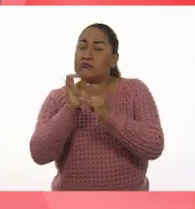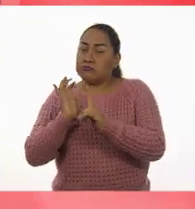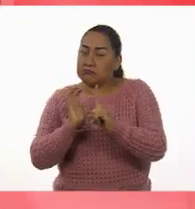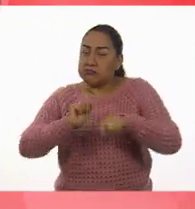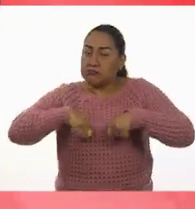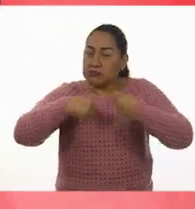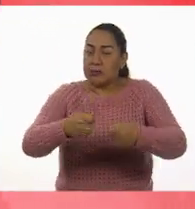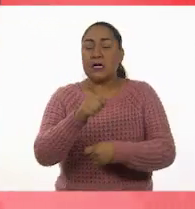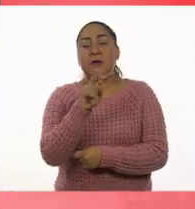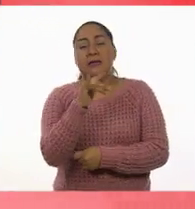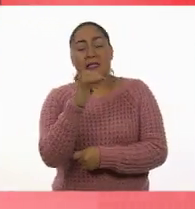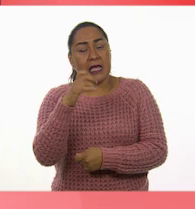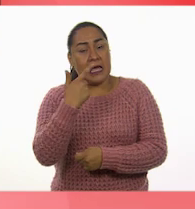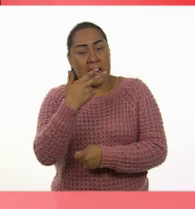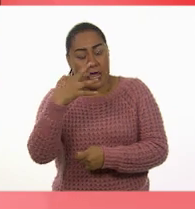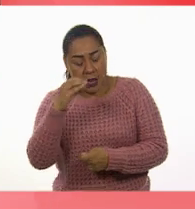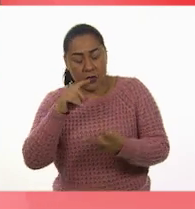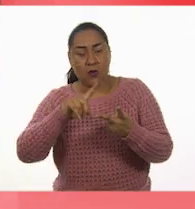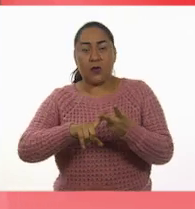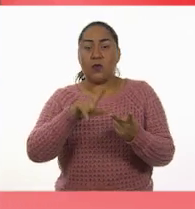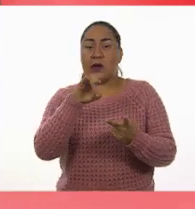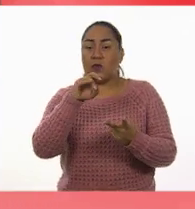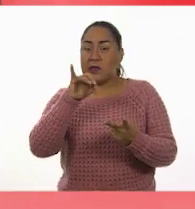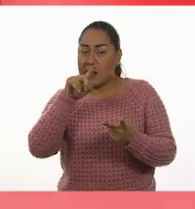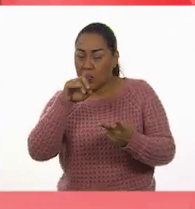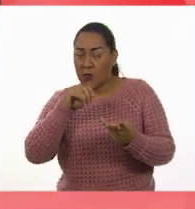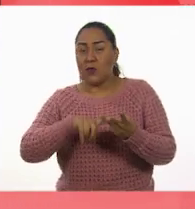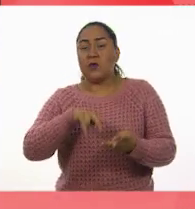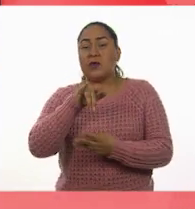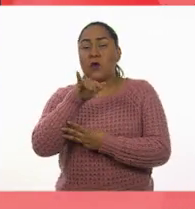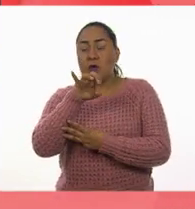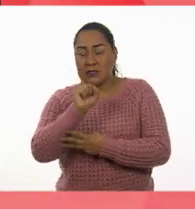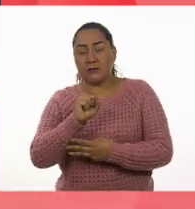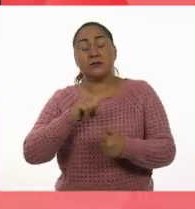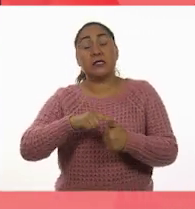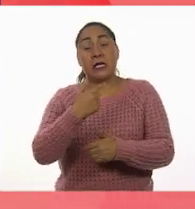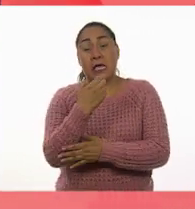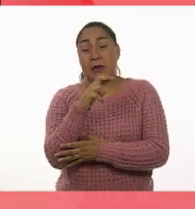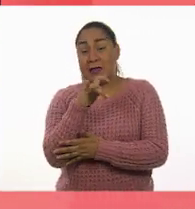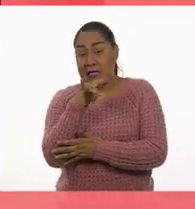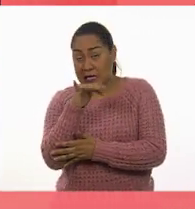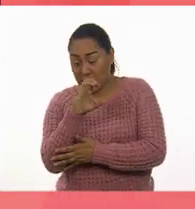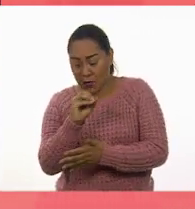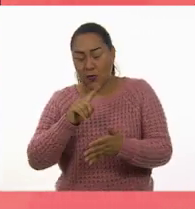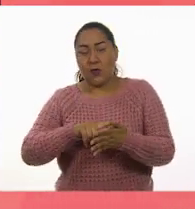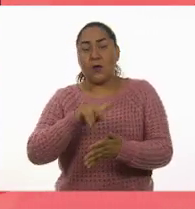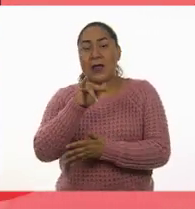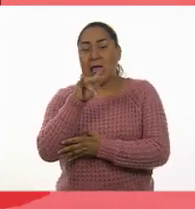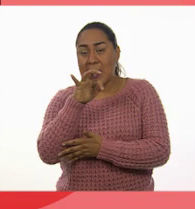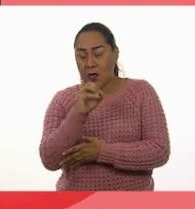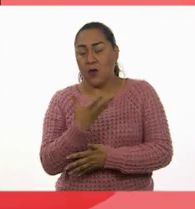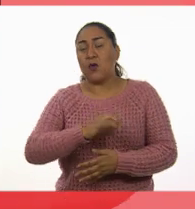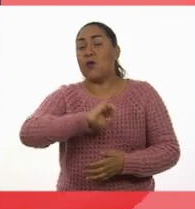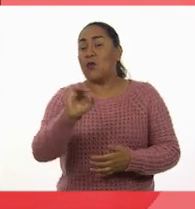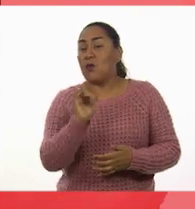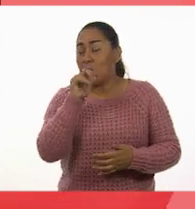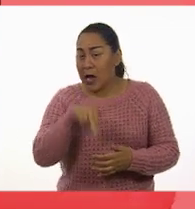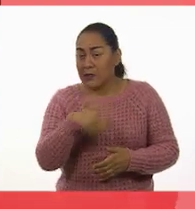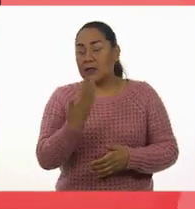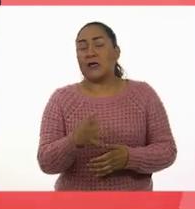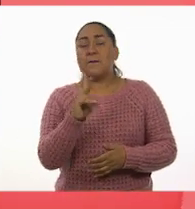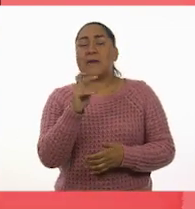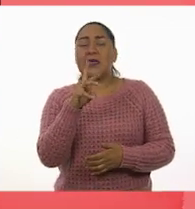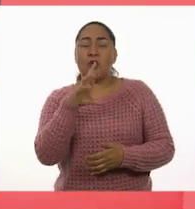Vicente Guerrero, don Leonardo Bravo y Nicolás Bravo, don Hermenegildo Galeana, Valerio Trujano, Juan Álvarez y Pedro